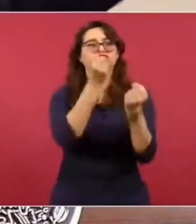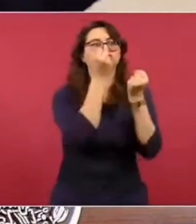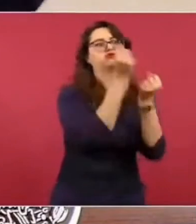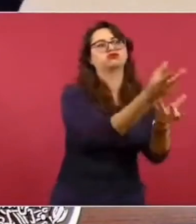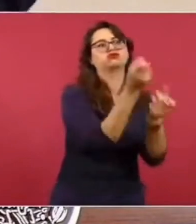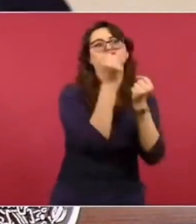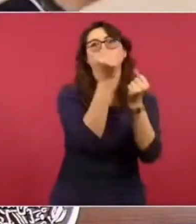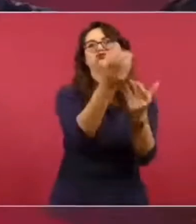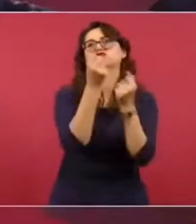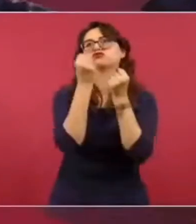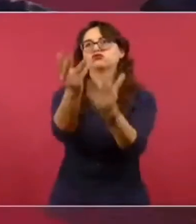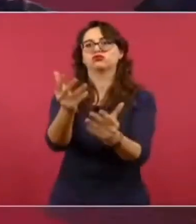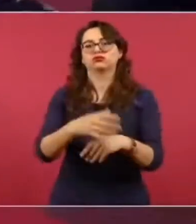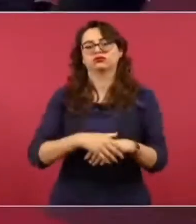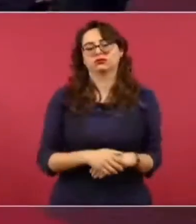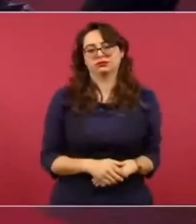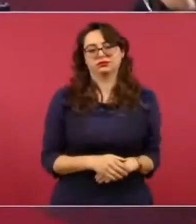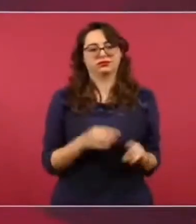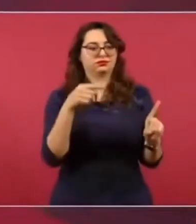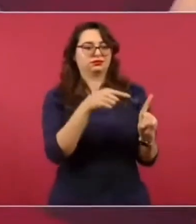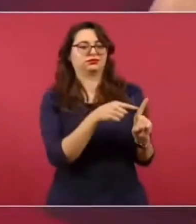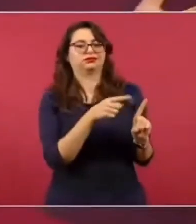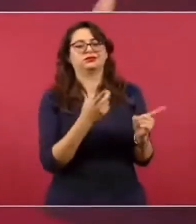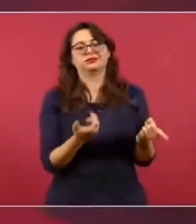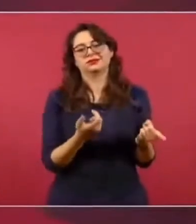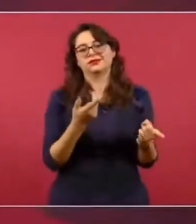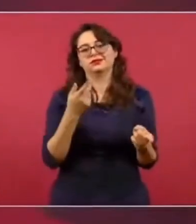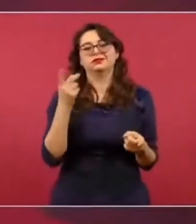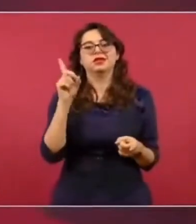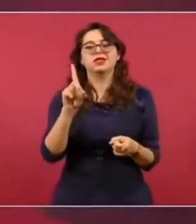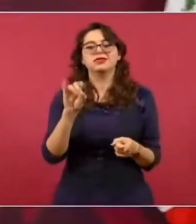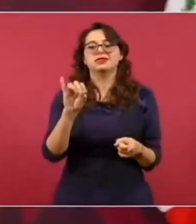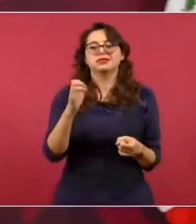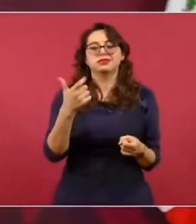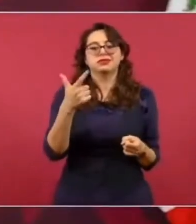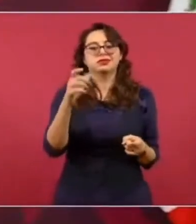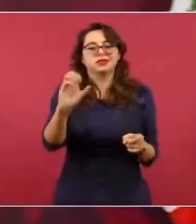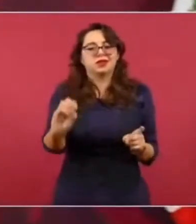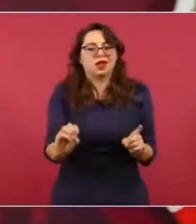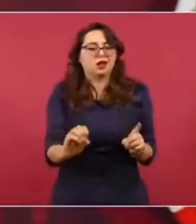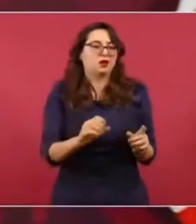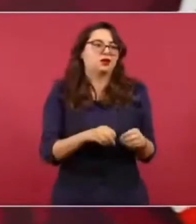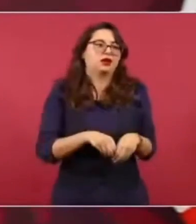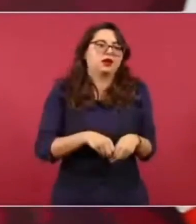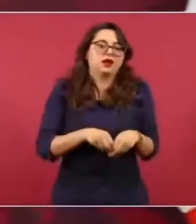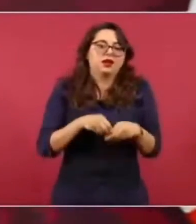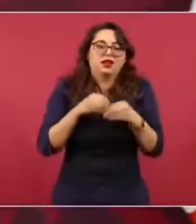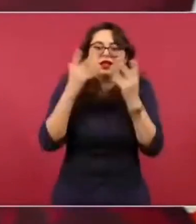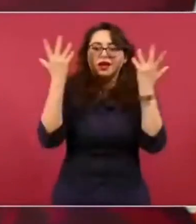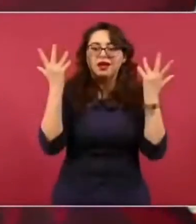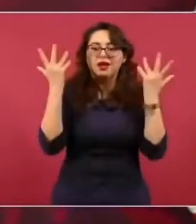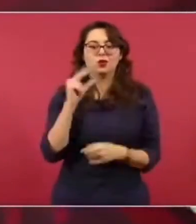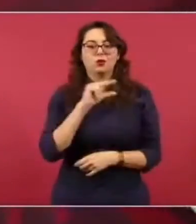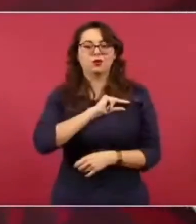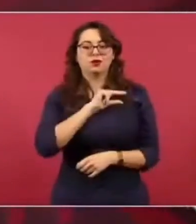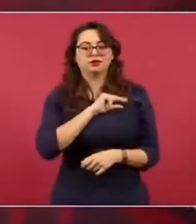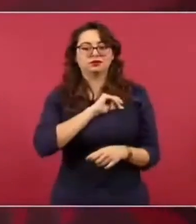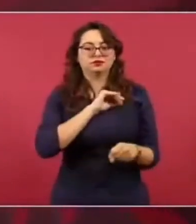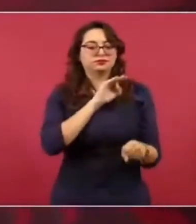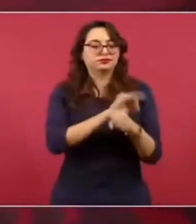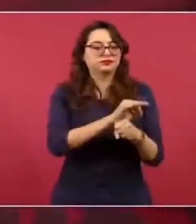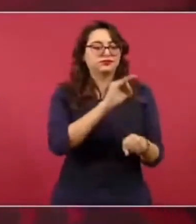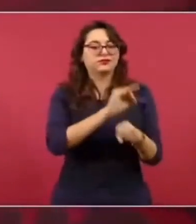Diego, ¿cómo no va a defender el sector privado? Si era